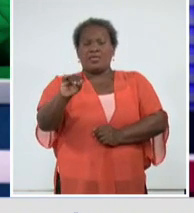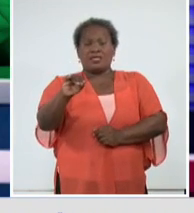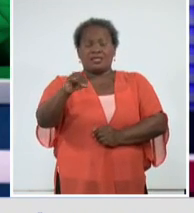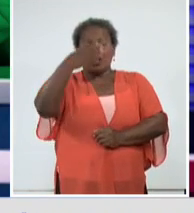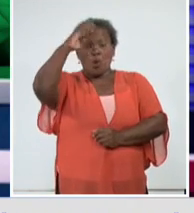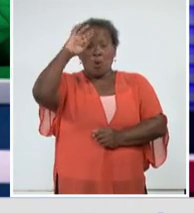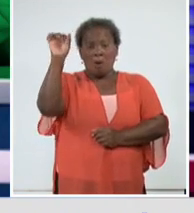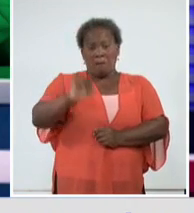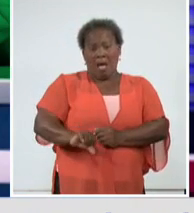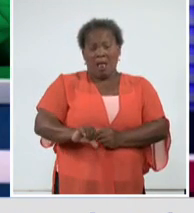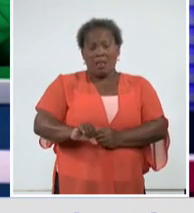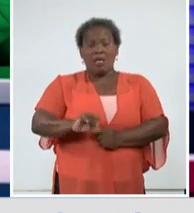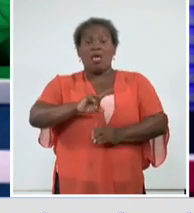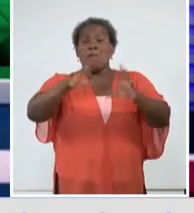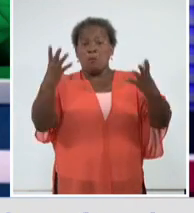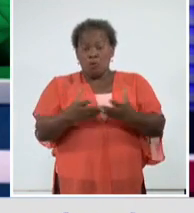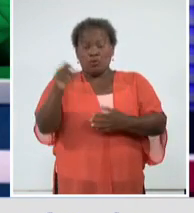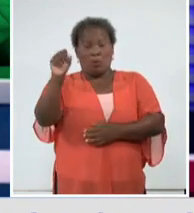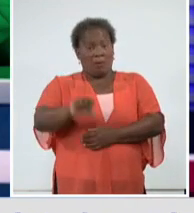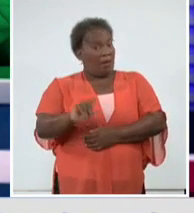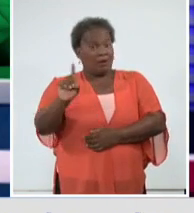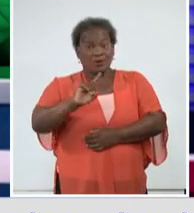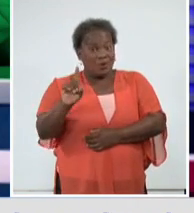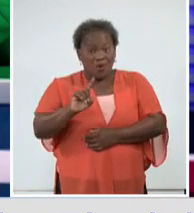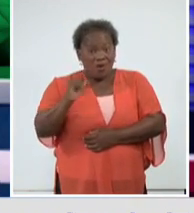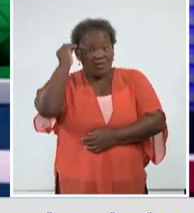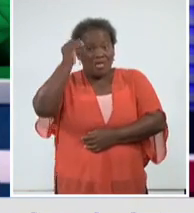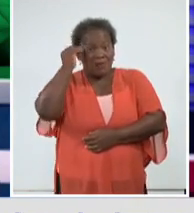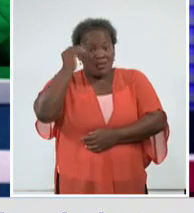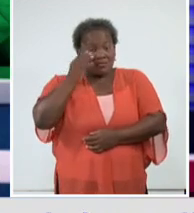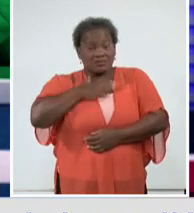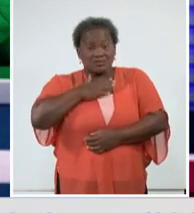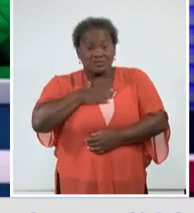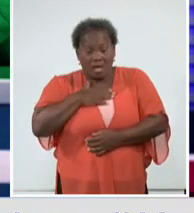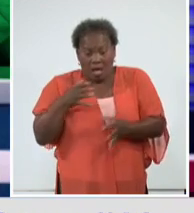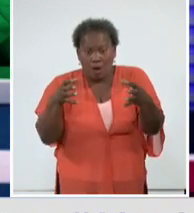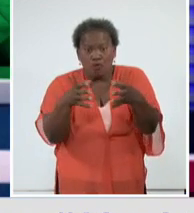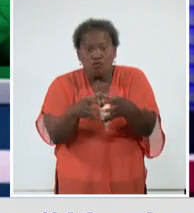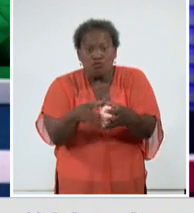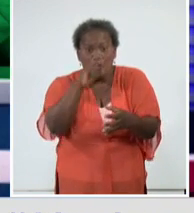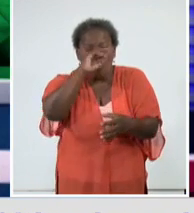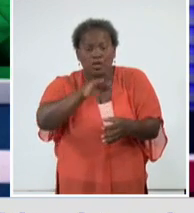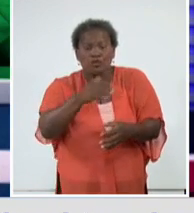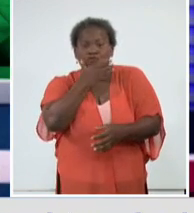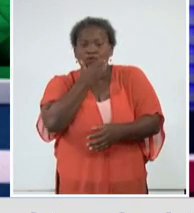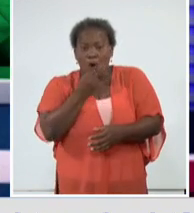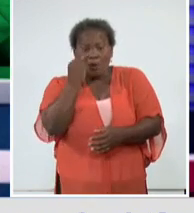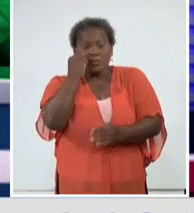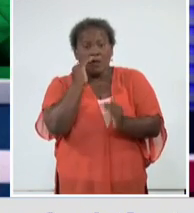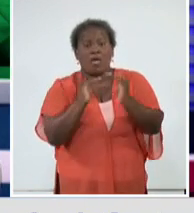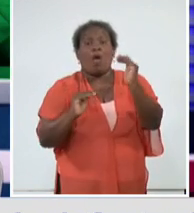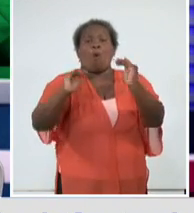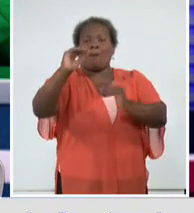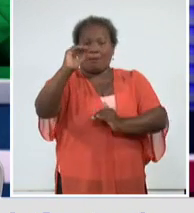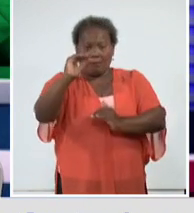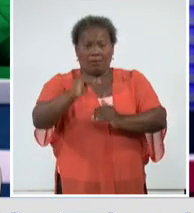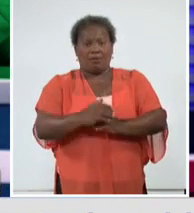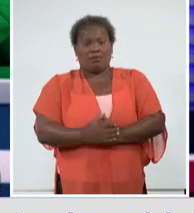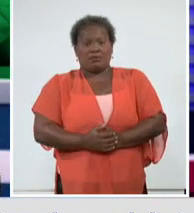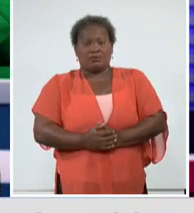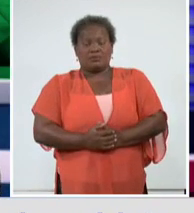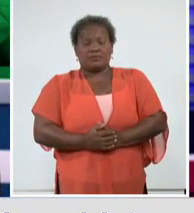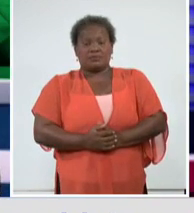momento pandémico y hay reflejado un incremento sostenido de los casos en los jóvenes y en los adolescentes, pero no